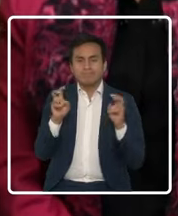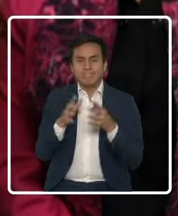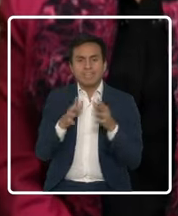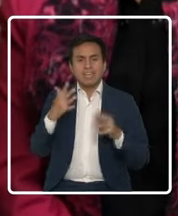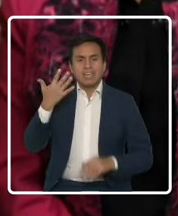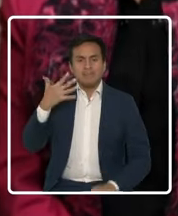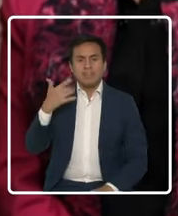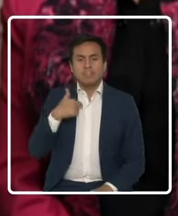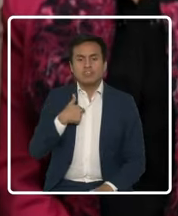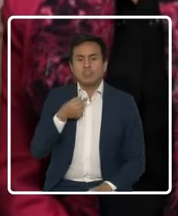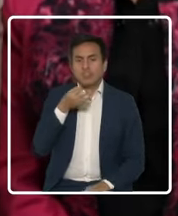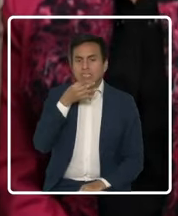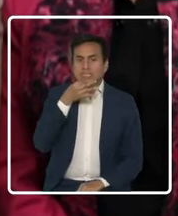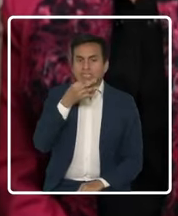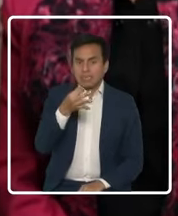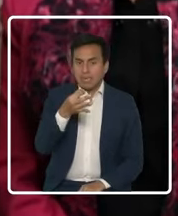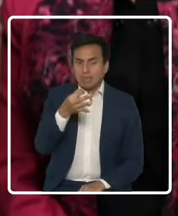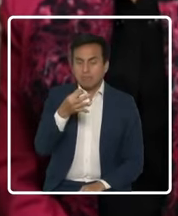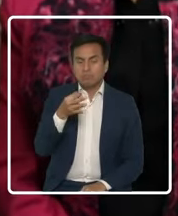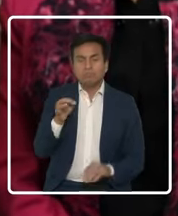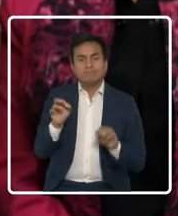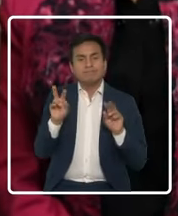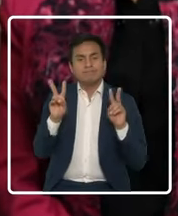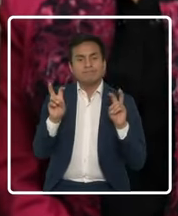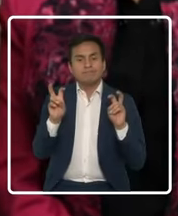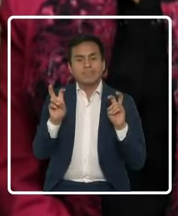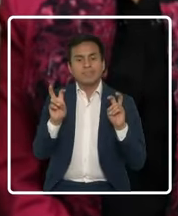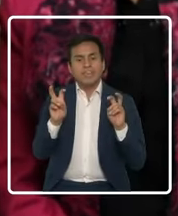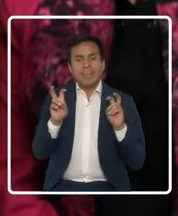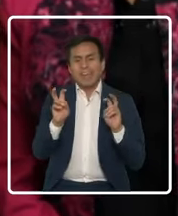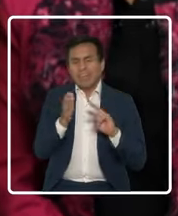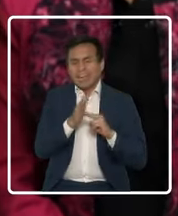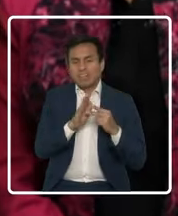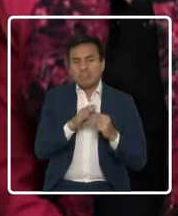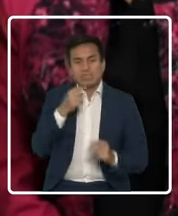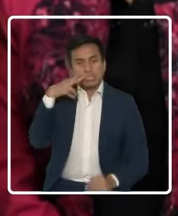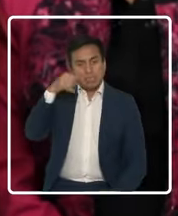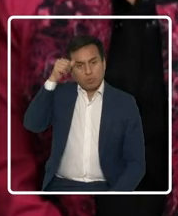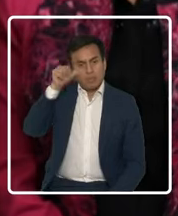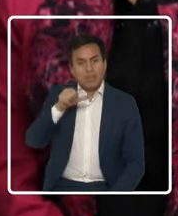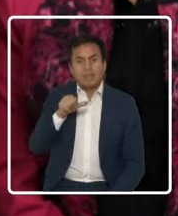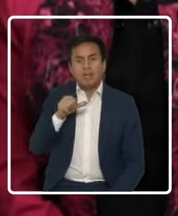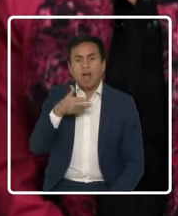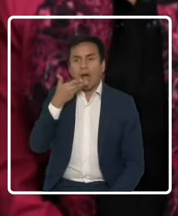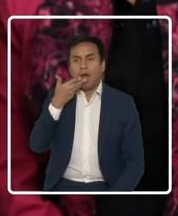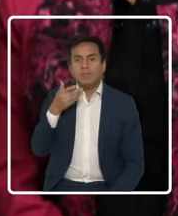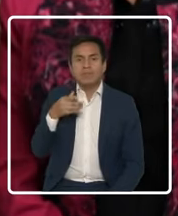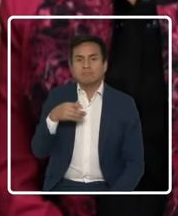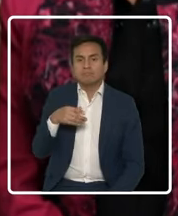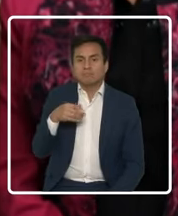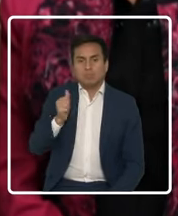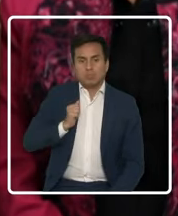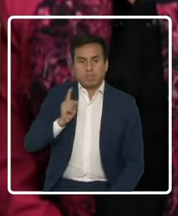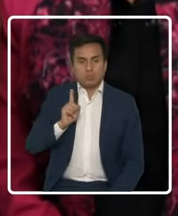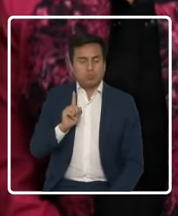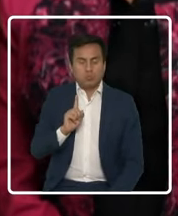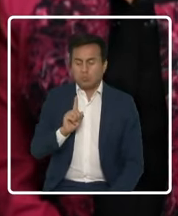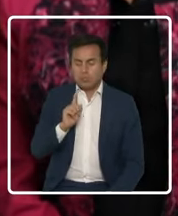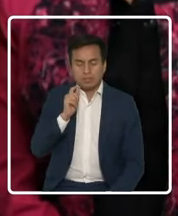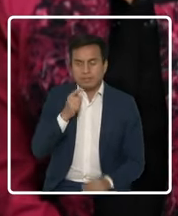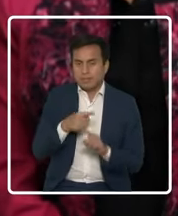Bastante relevante. Cuando yo señalo que en estos casos no va a haber impunidad, no son palabras al aire.